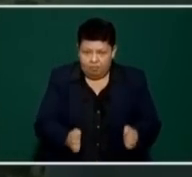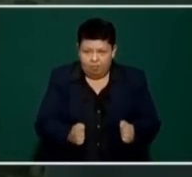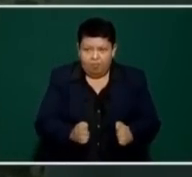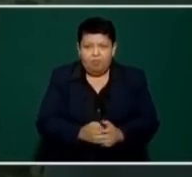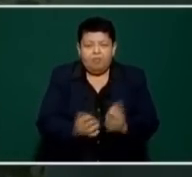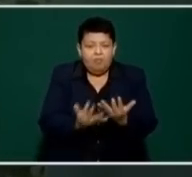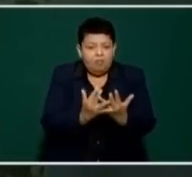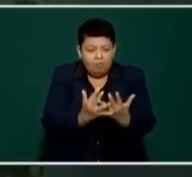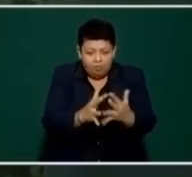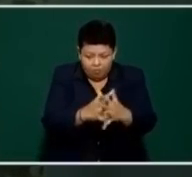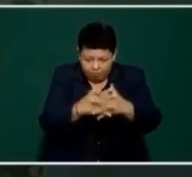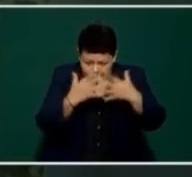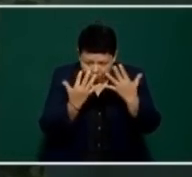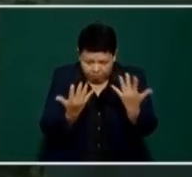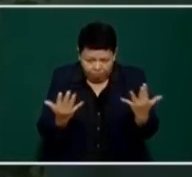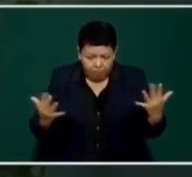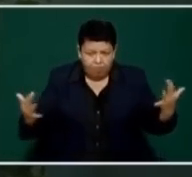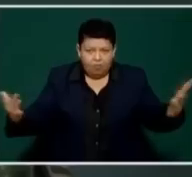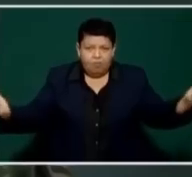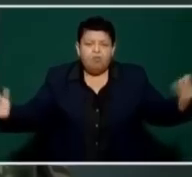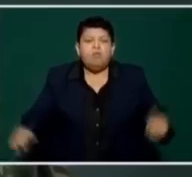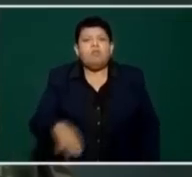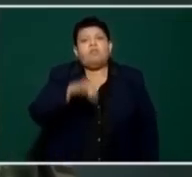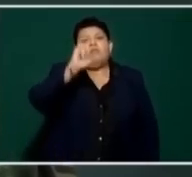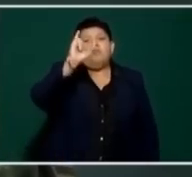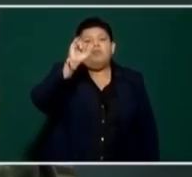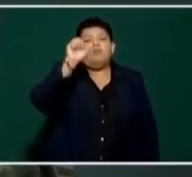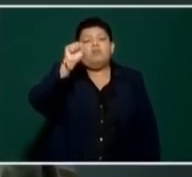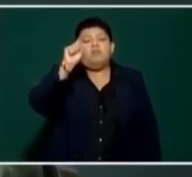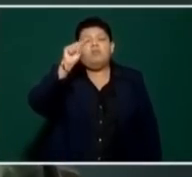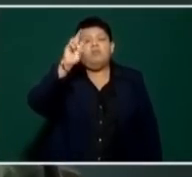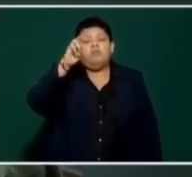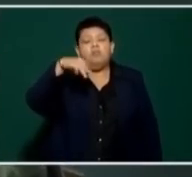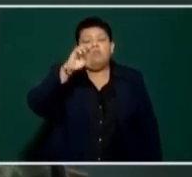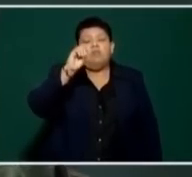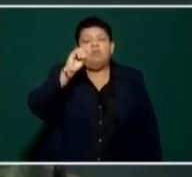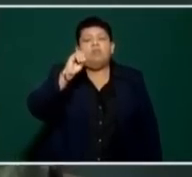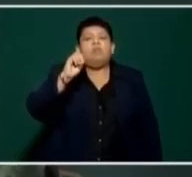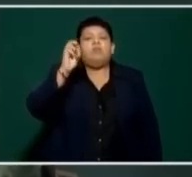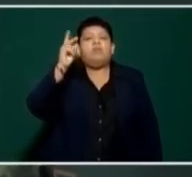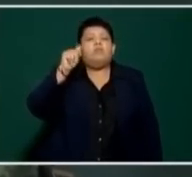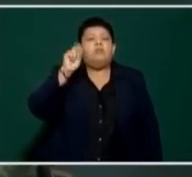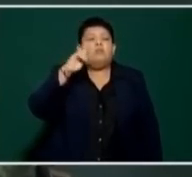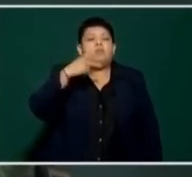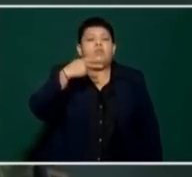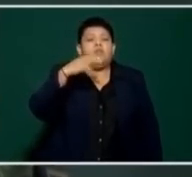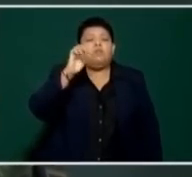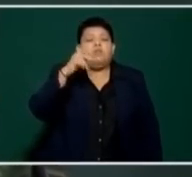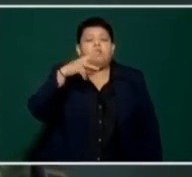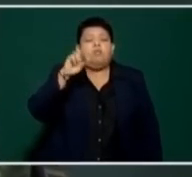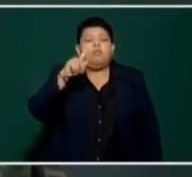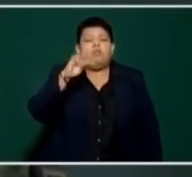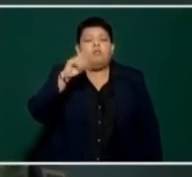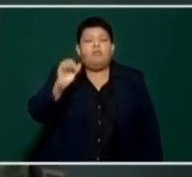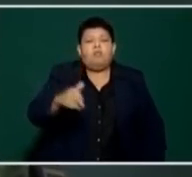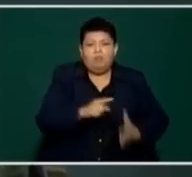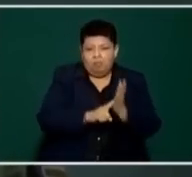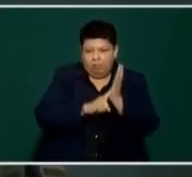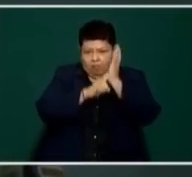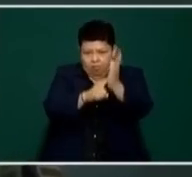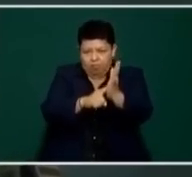despliegue hasta el Istmo de Tehuantepec, hacemos la misma tarea, apoyándonos en